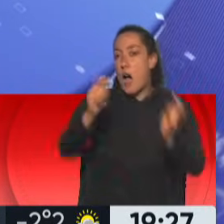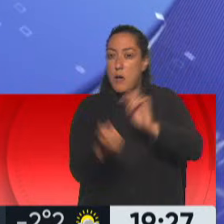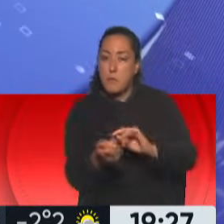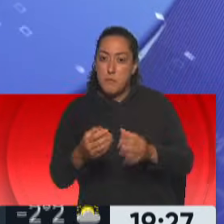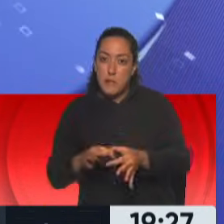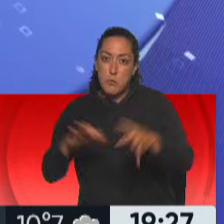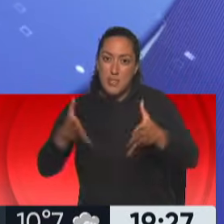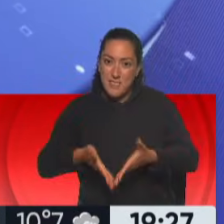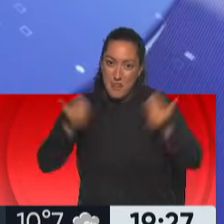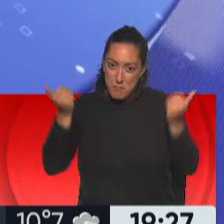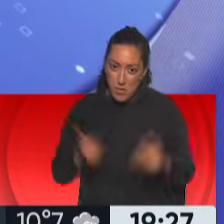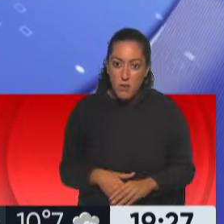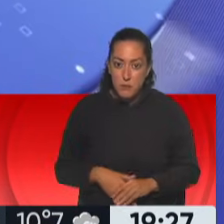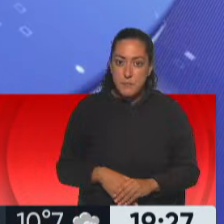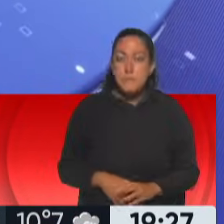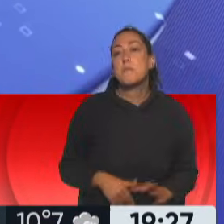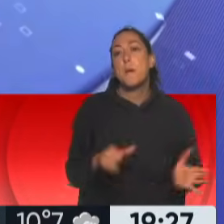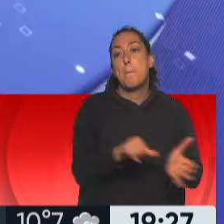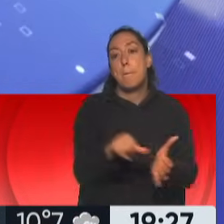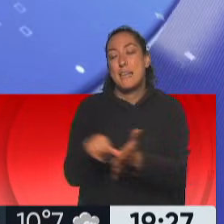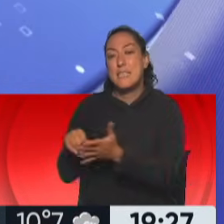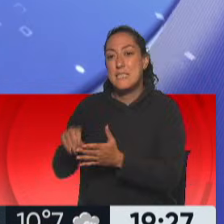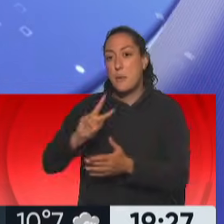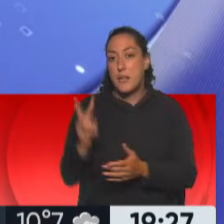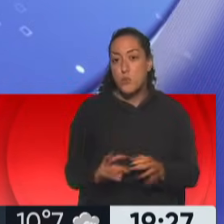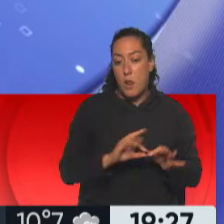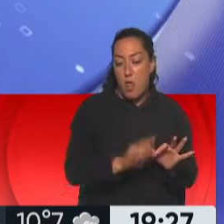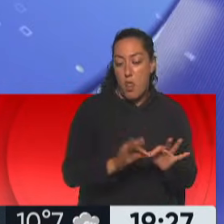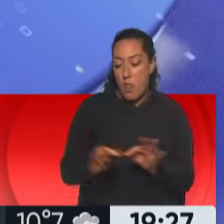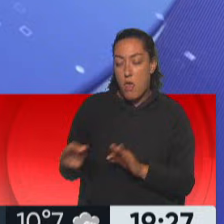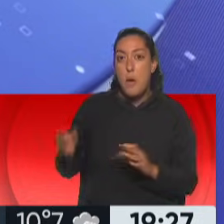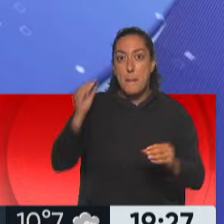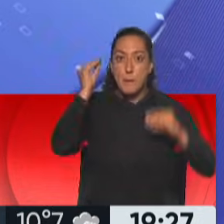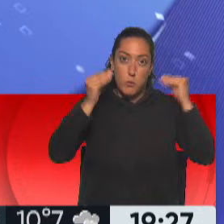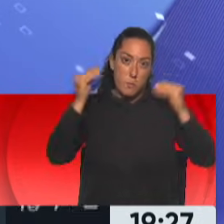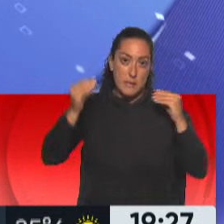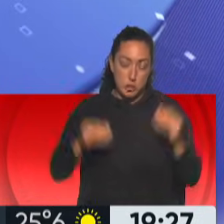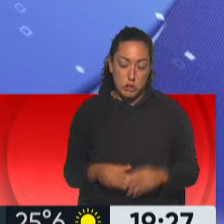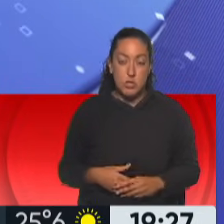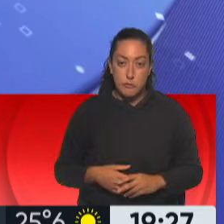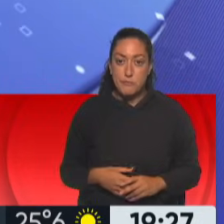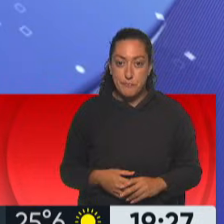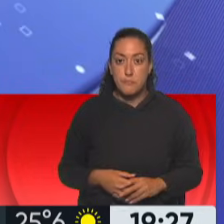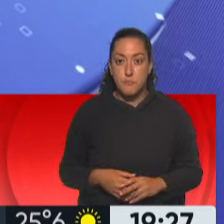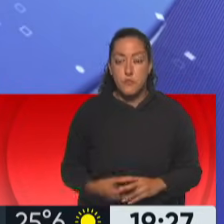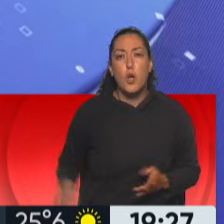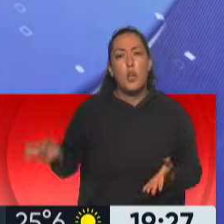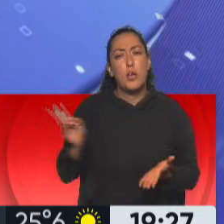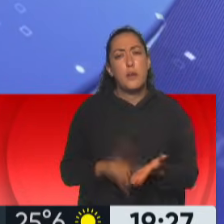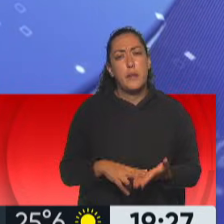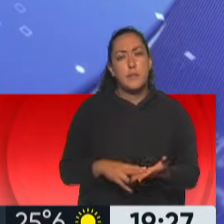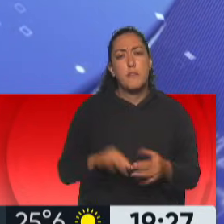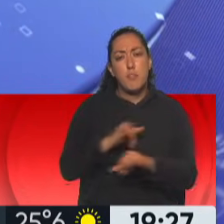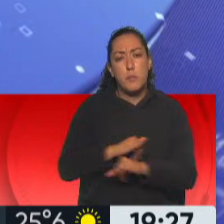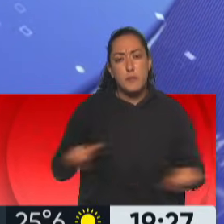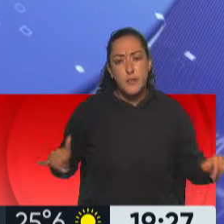Los países que circundan a Venezuela también hay muchísima preocupación. Ahora, me gustaría reiterar la